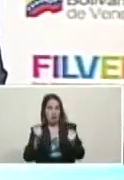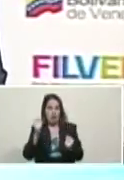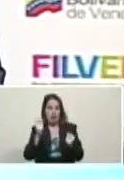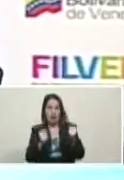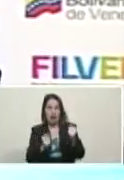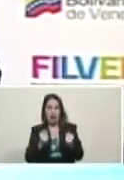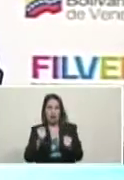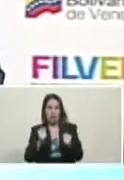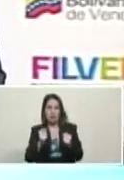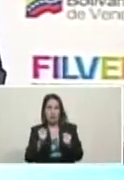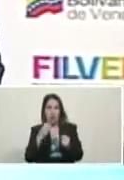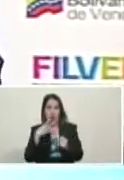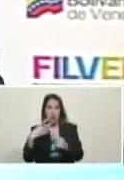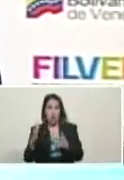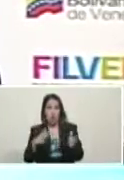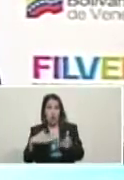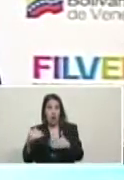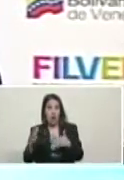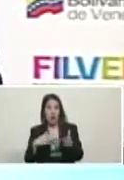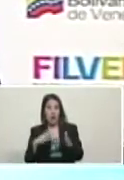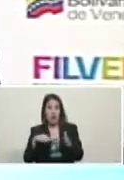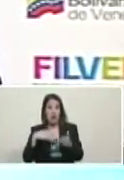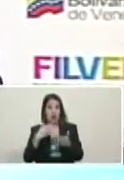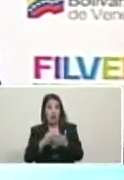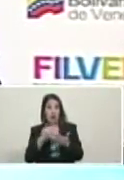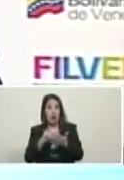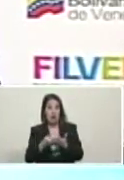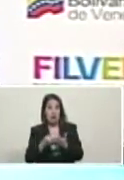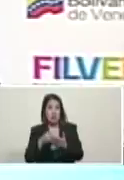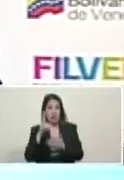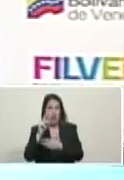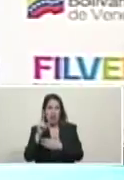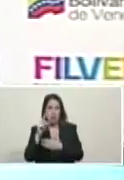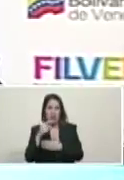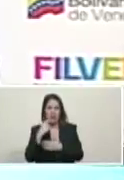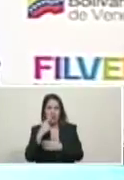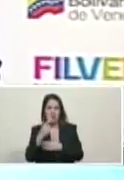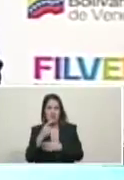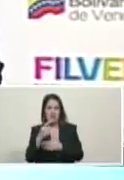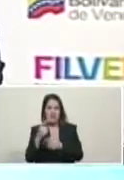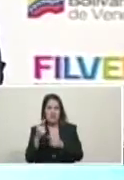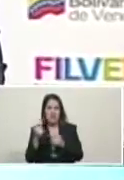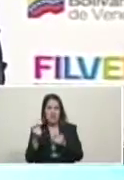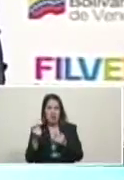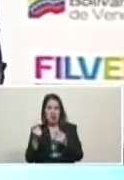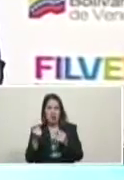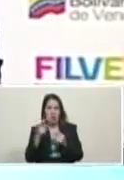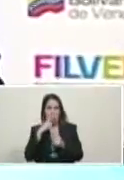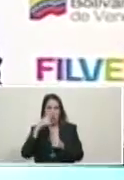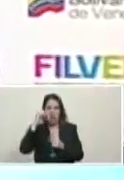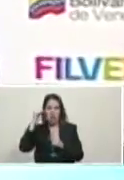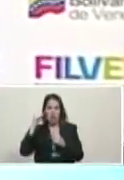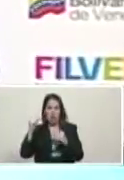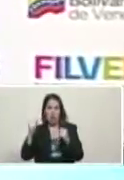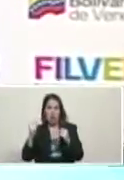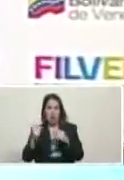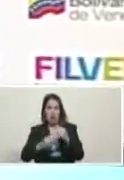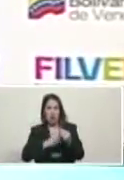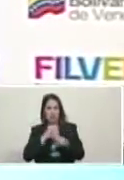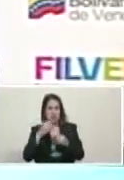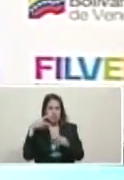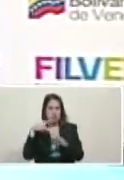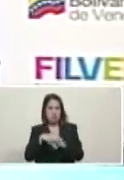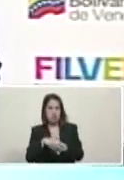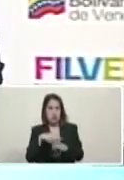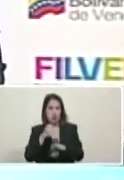La Plata. Maduro, que Maduro, que Maduro explota a los argentinos. Por culpa de Maduro hay desempleo